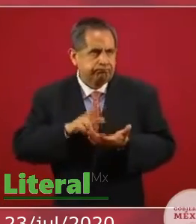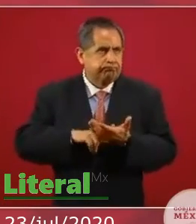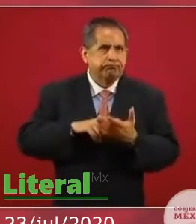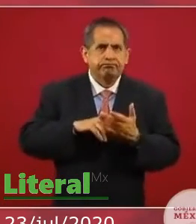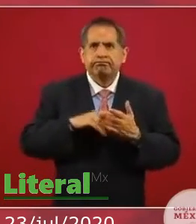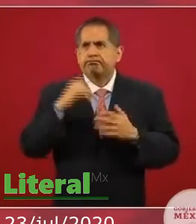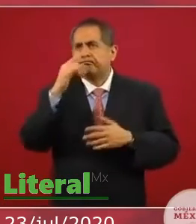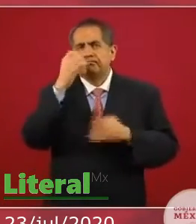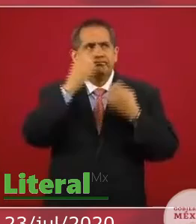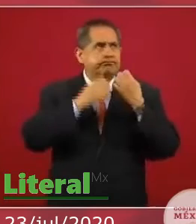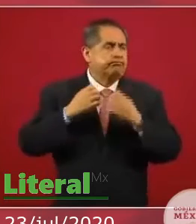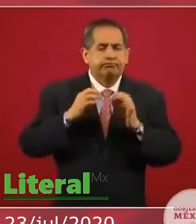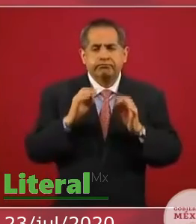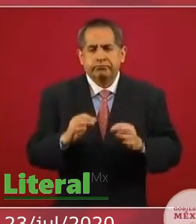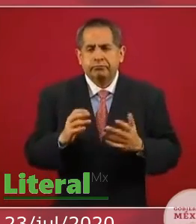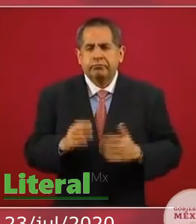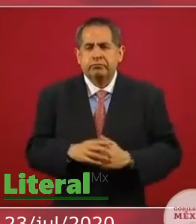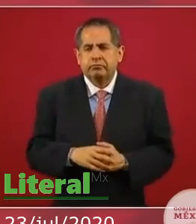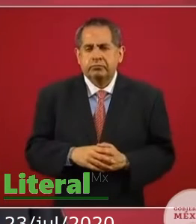No hay